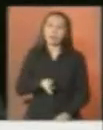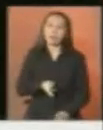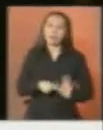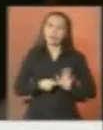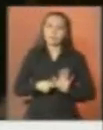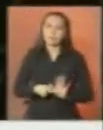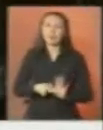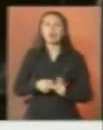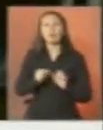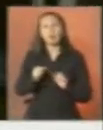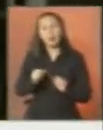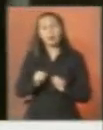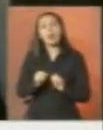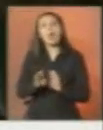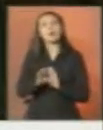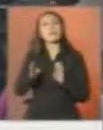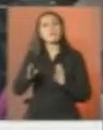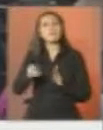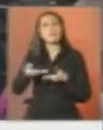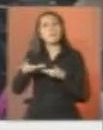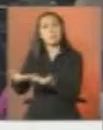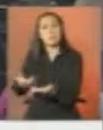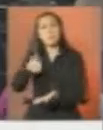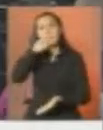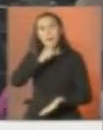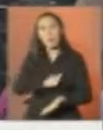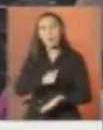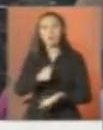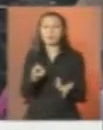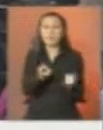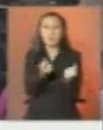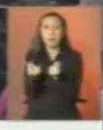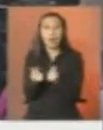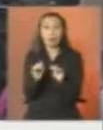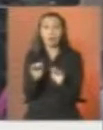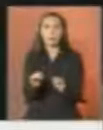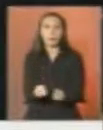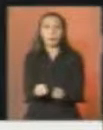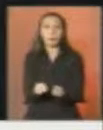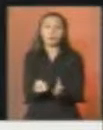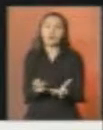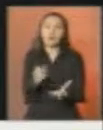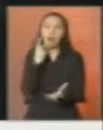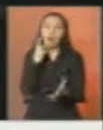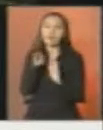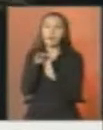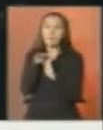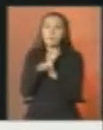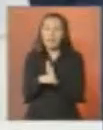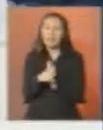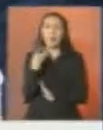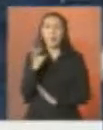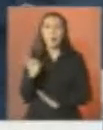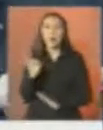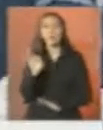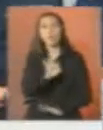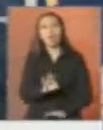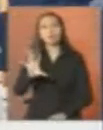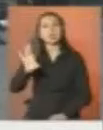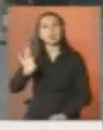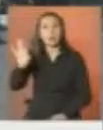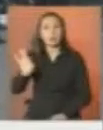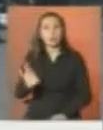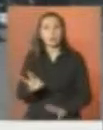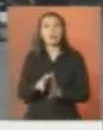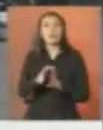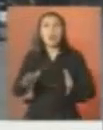señales de abrirse también a las privadas. Para eso, como los recursos serían los mismos, se contemplaría bajar al 40 o